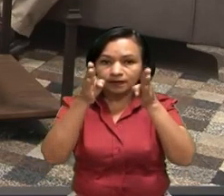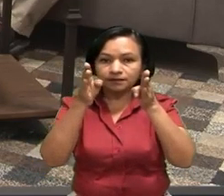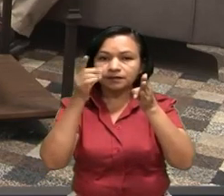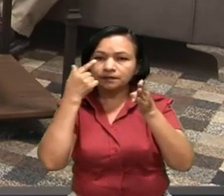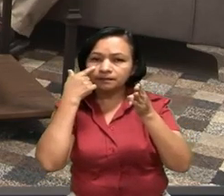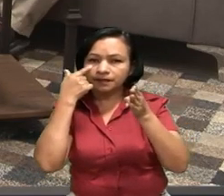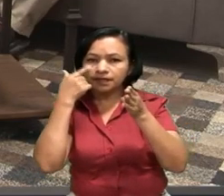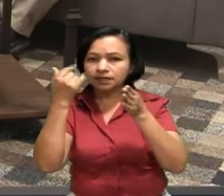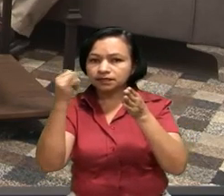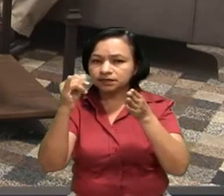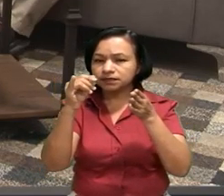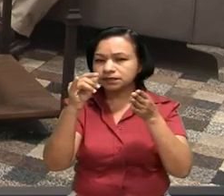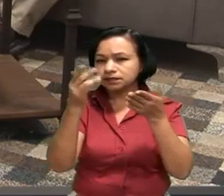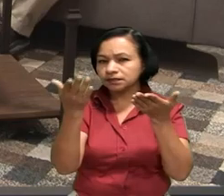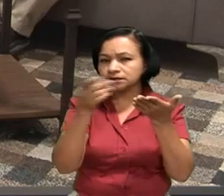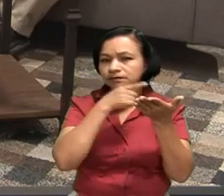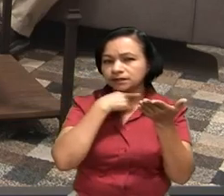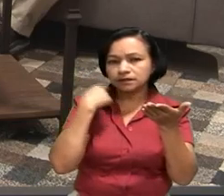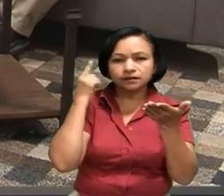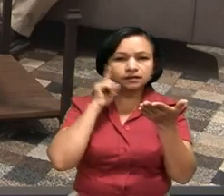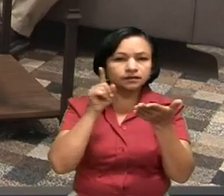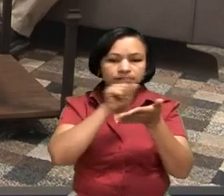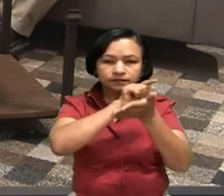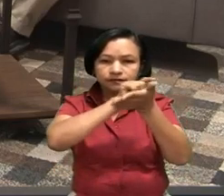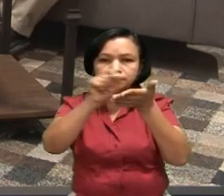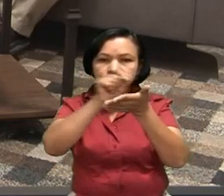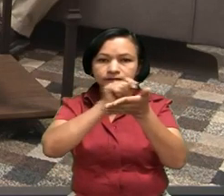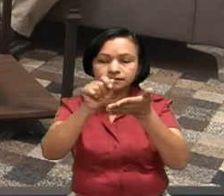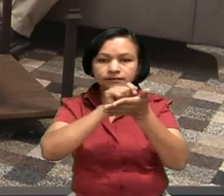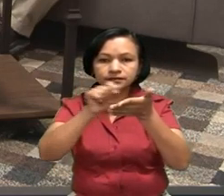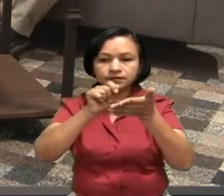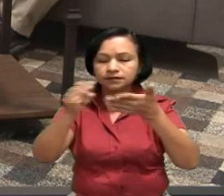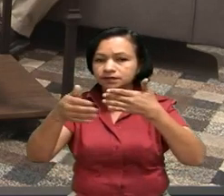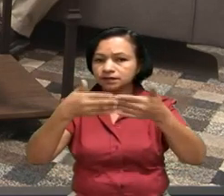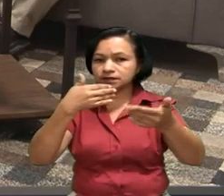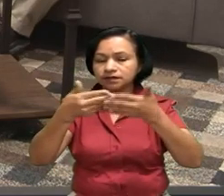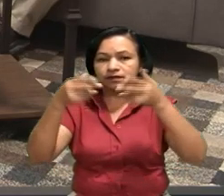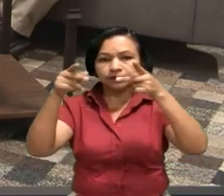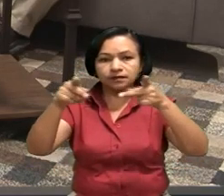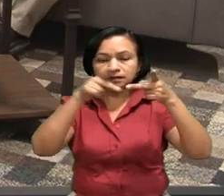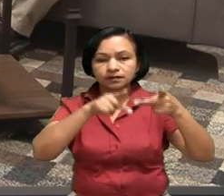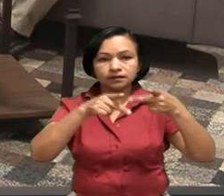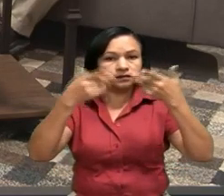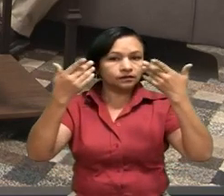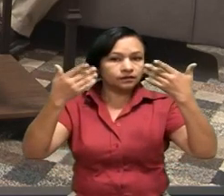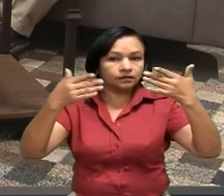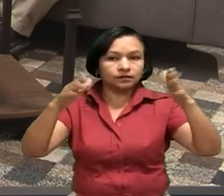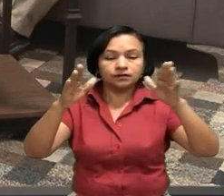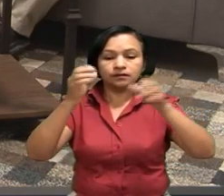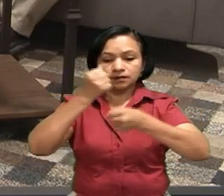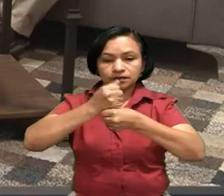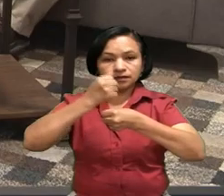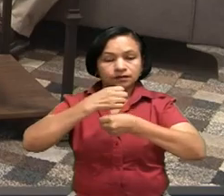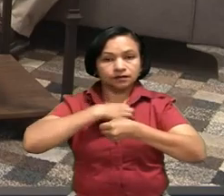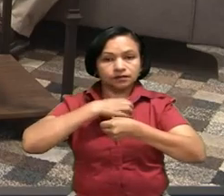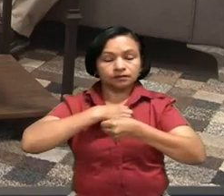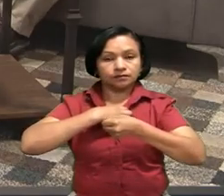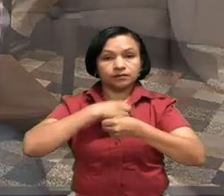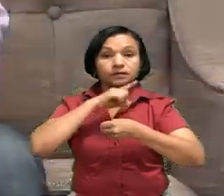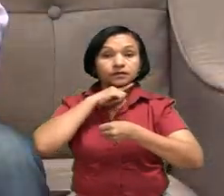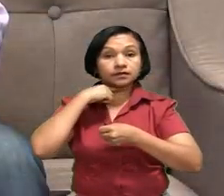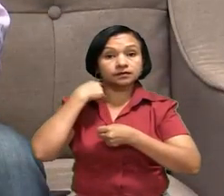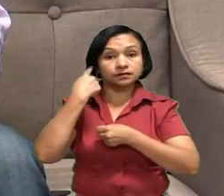redacta o quien lo oculta o quien escribe lo que sea que se que se haga dependiendo del género o el medio el que se trabaje pero también